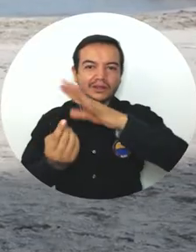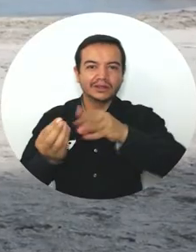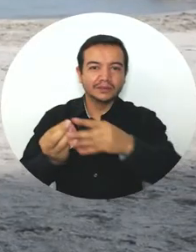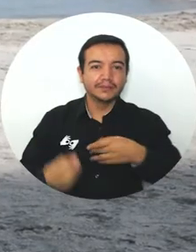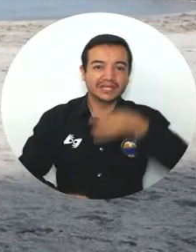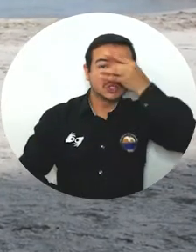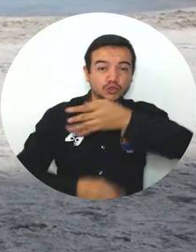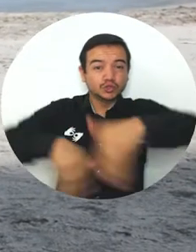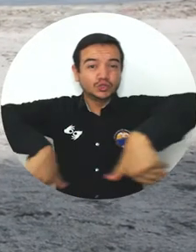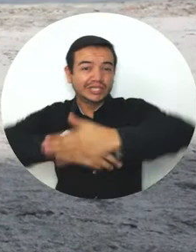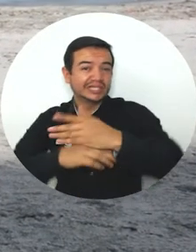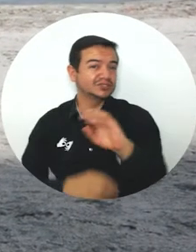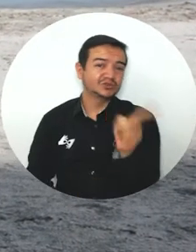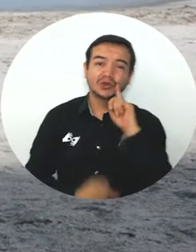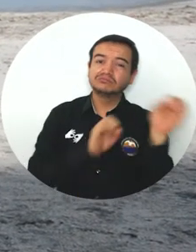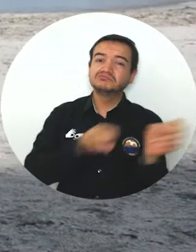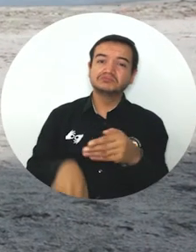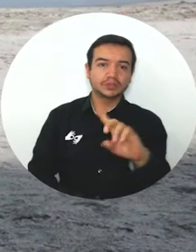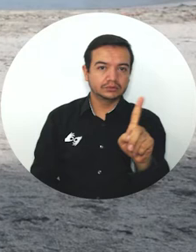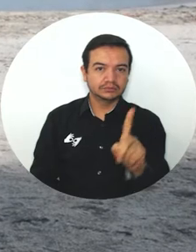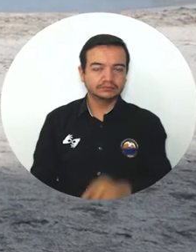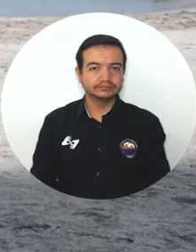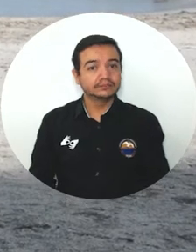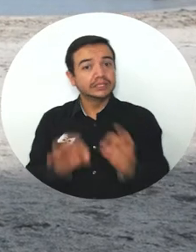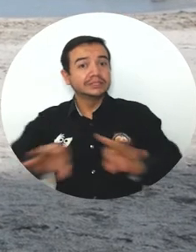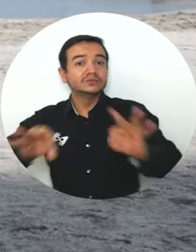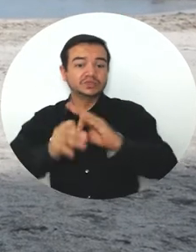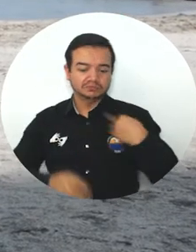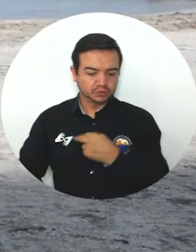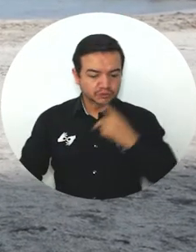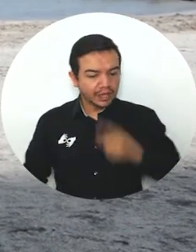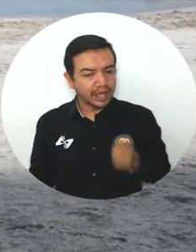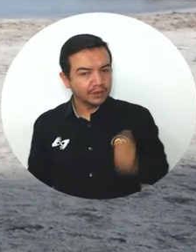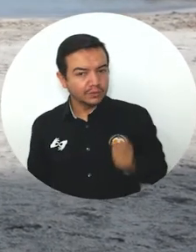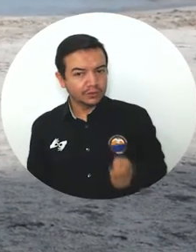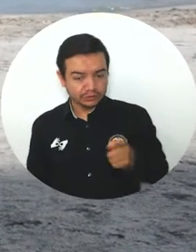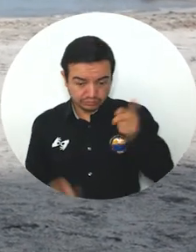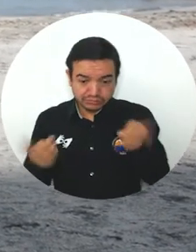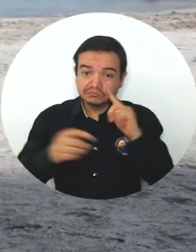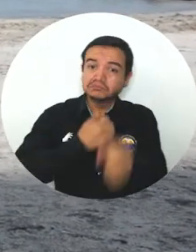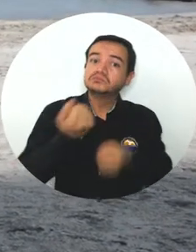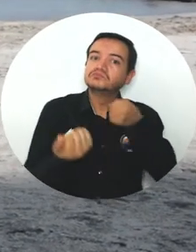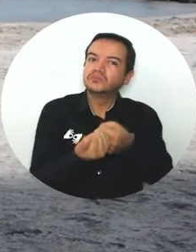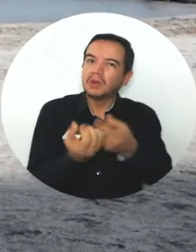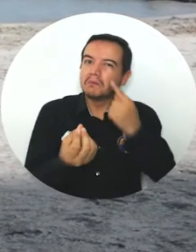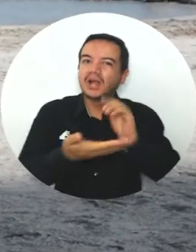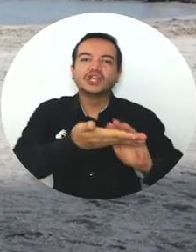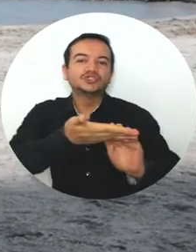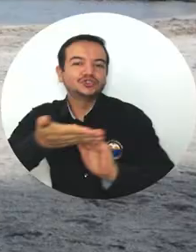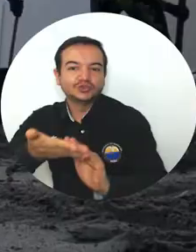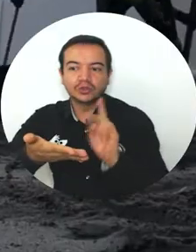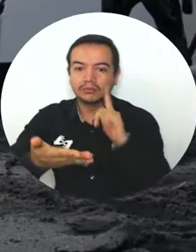calles. Es importante que como abogados también conozcamos las realidades y apoyemos a solucionar y a buscar efectivas soluciones a